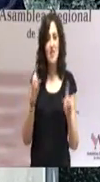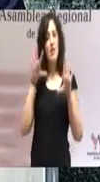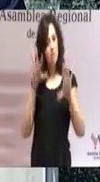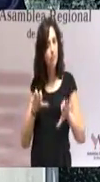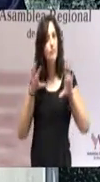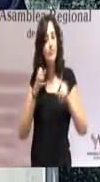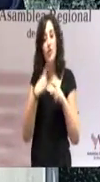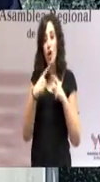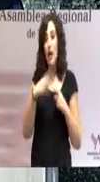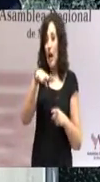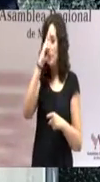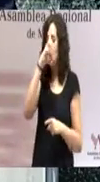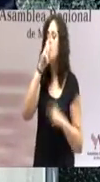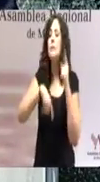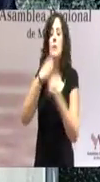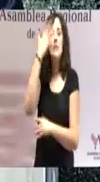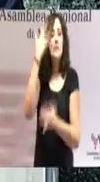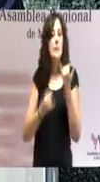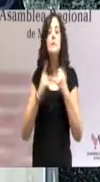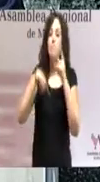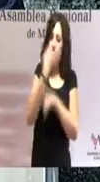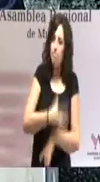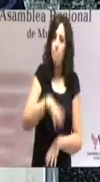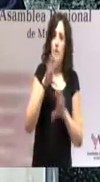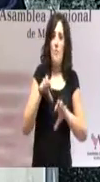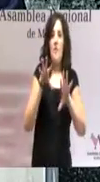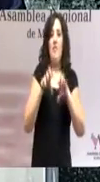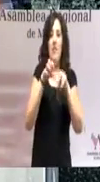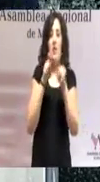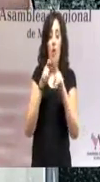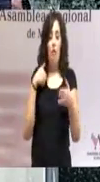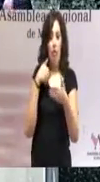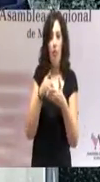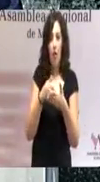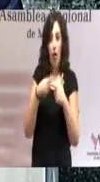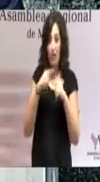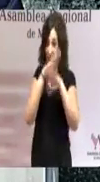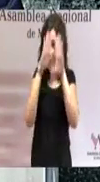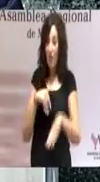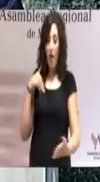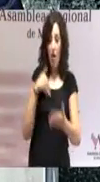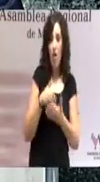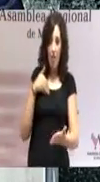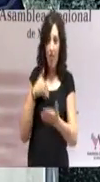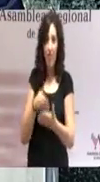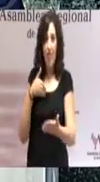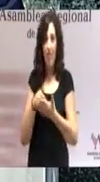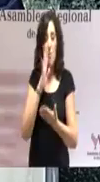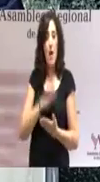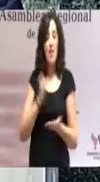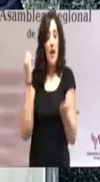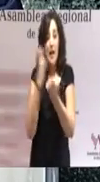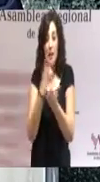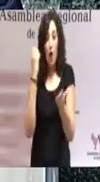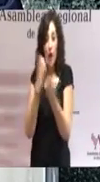esa experiencia del cortoplacismo que ha hecho que no conquistemos los grandes retos en nuestro país y